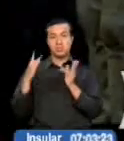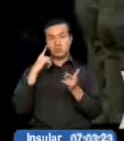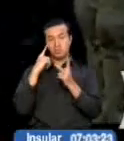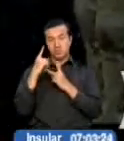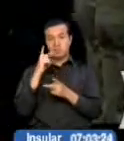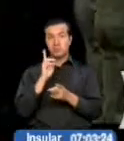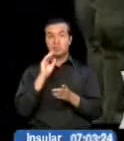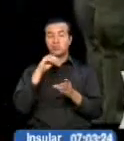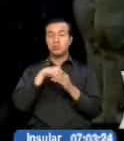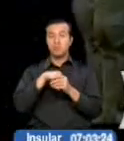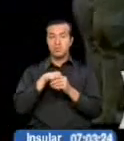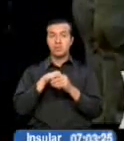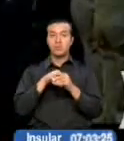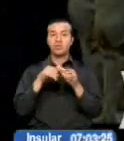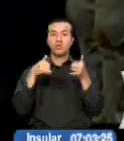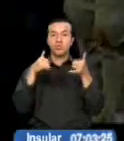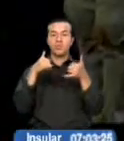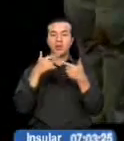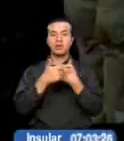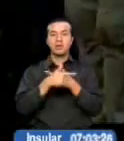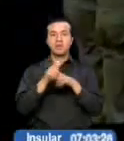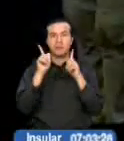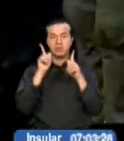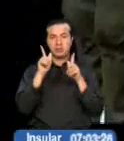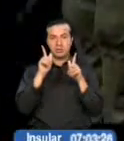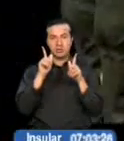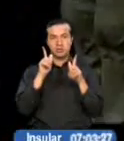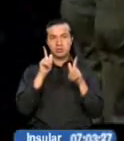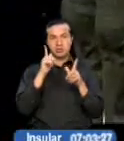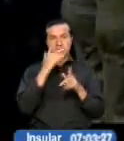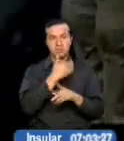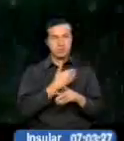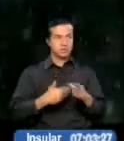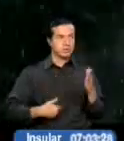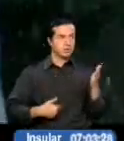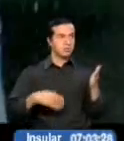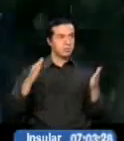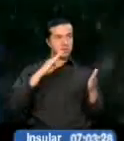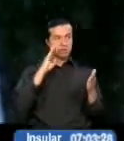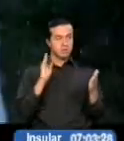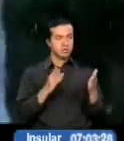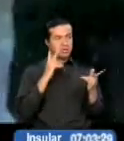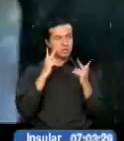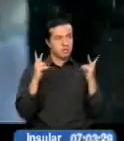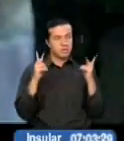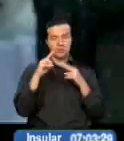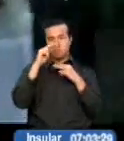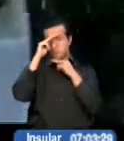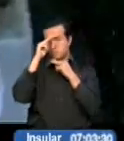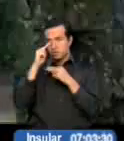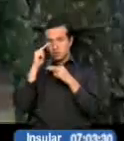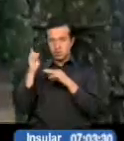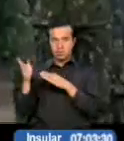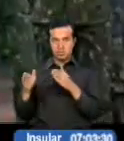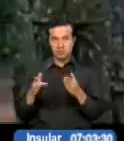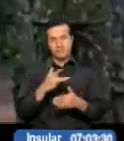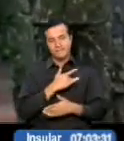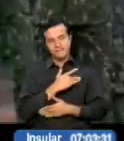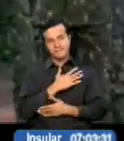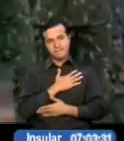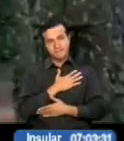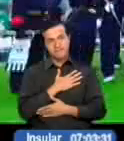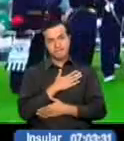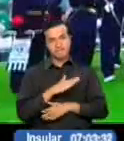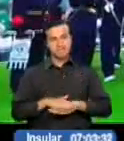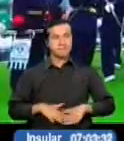su participación en la Copa Libertadores de América. Y está el presidente de Brasil también en el homenaje póstumo y sentido que se dio